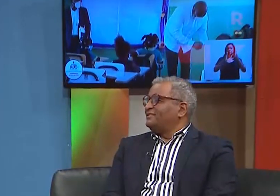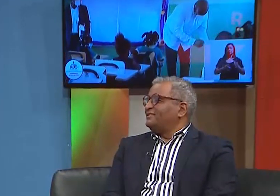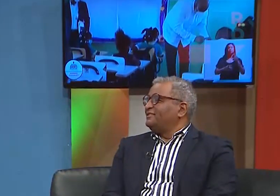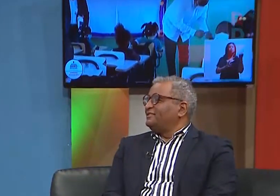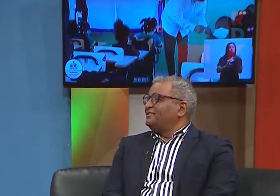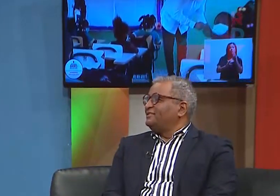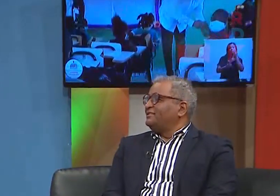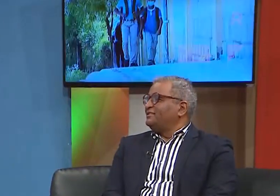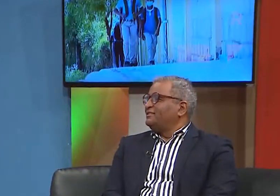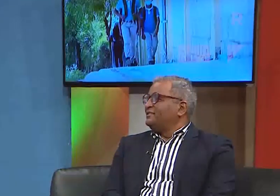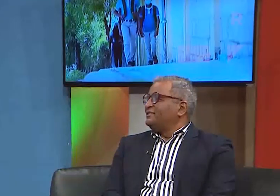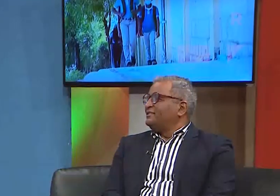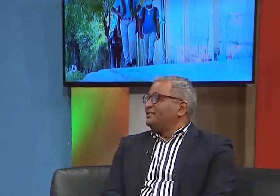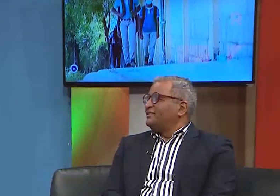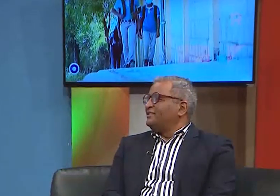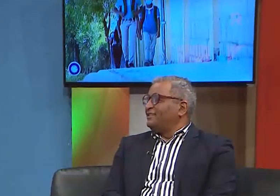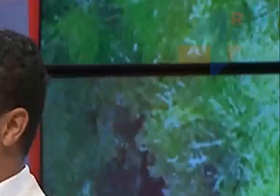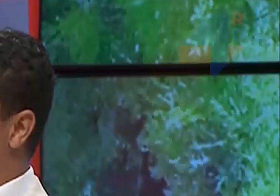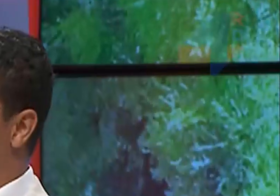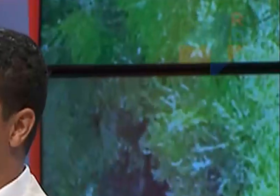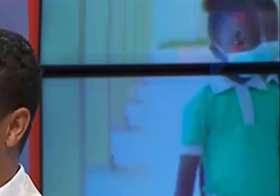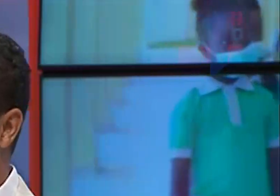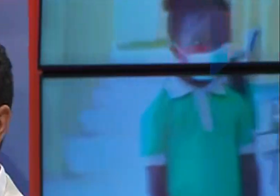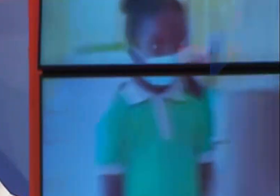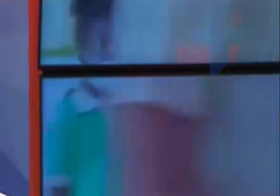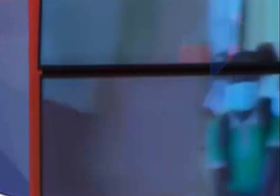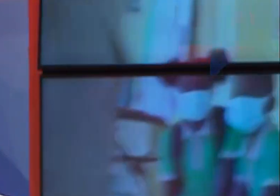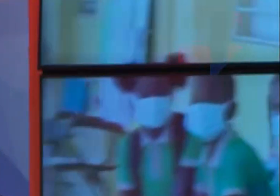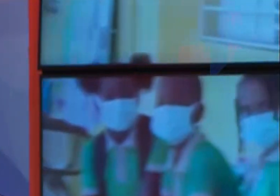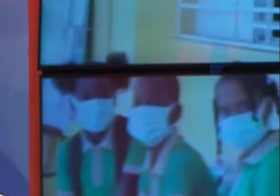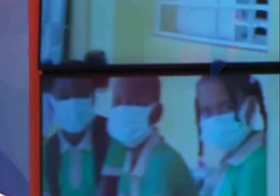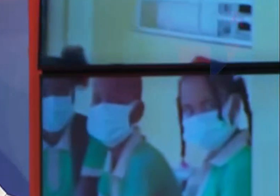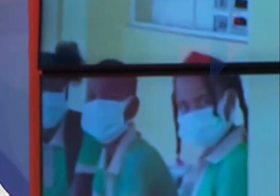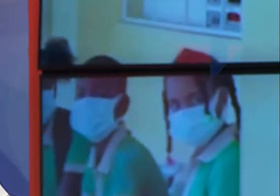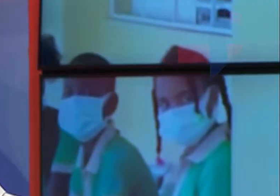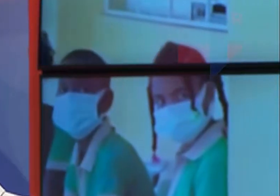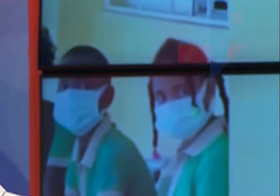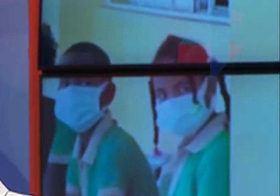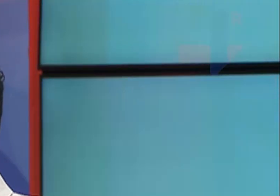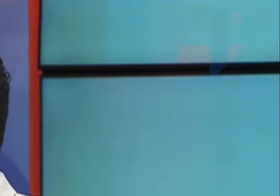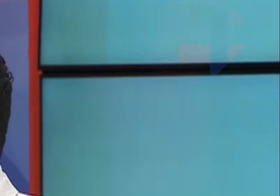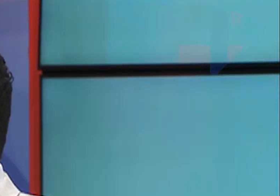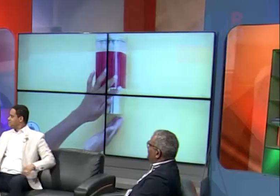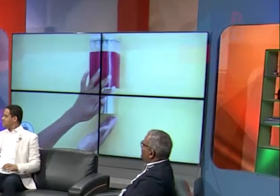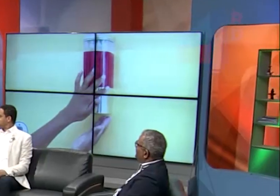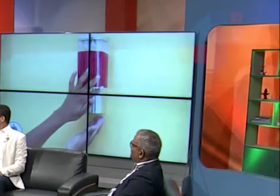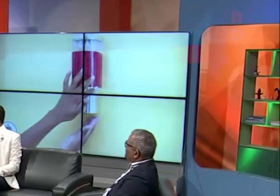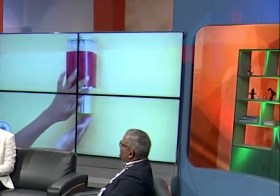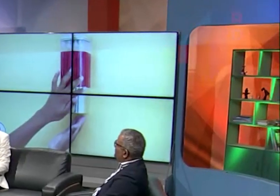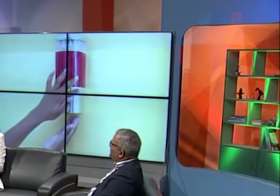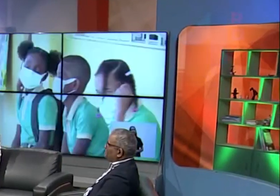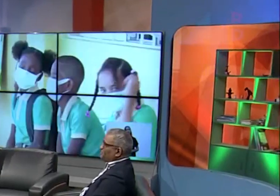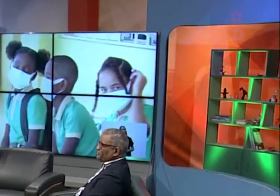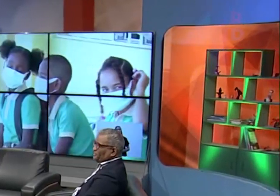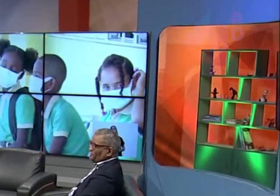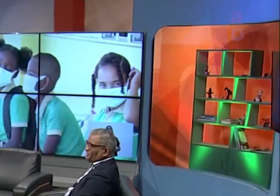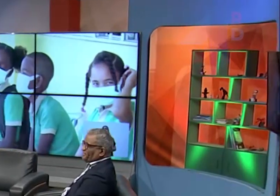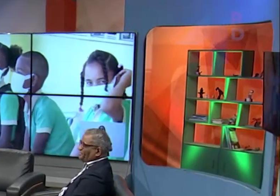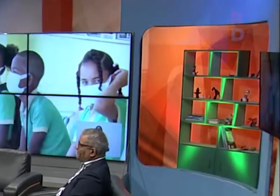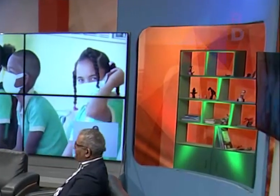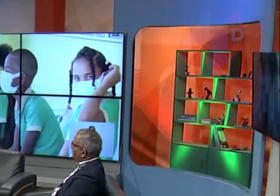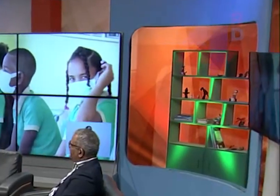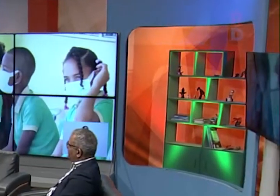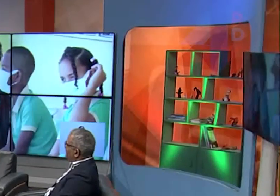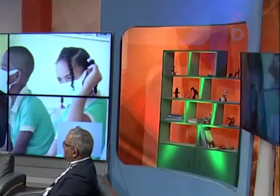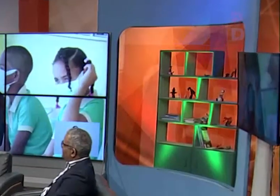el perfil del docente. Si me dejan hablar, cojo el programa. Claro, señor Amador. Pero tenemos que seguir en la arista de los docentes, porque hoy